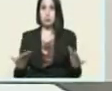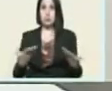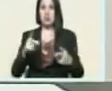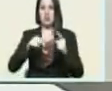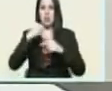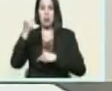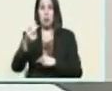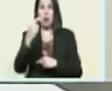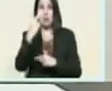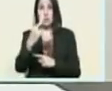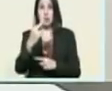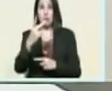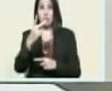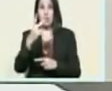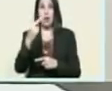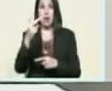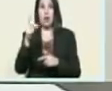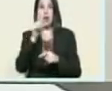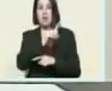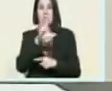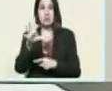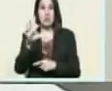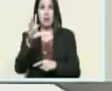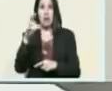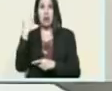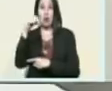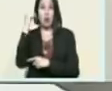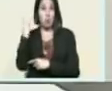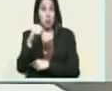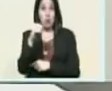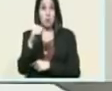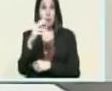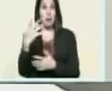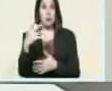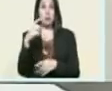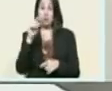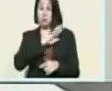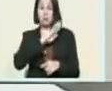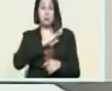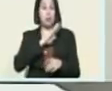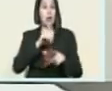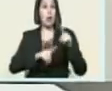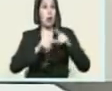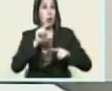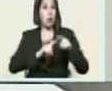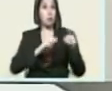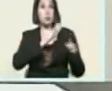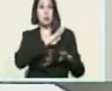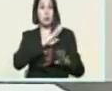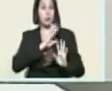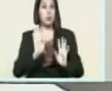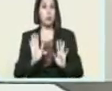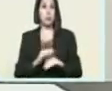de la segunda quincena de noviembre, primera quincena de diciembre, el clan navideño, para que usted tenga esas cosas